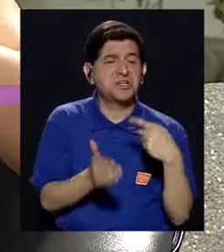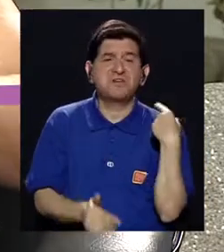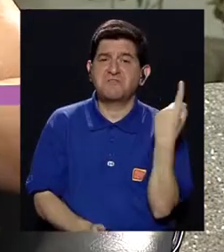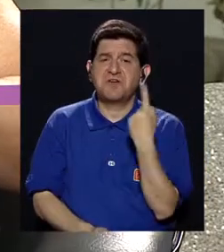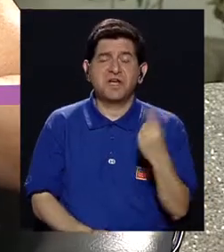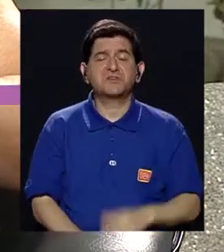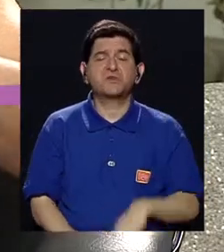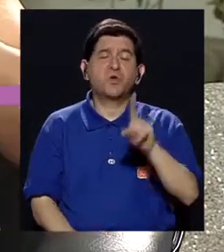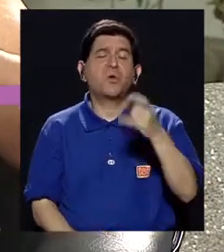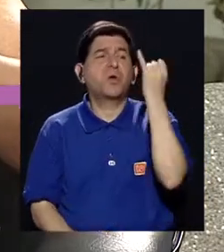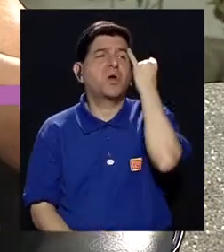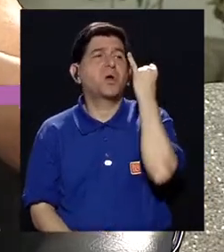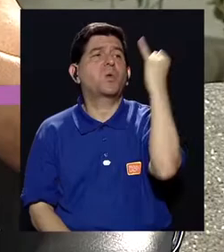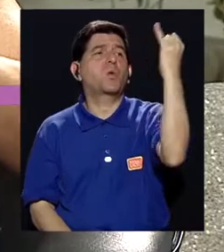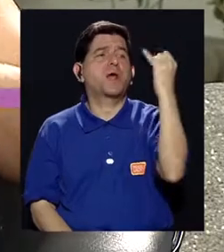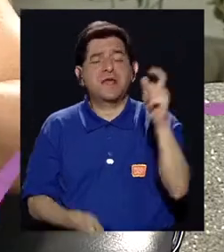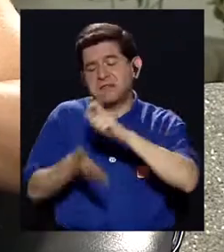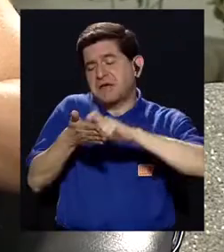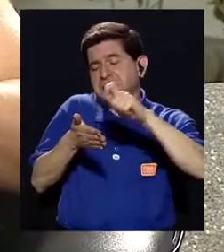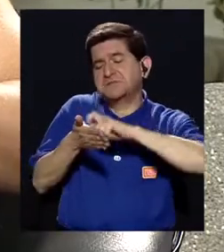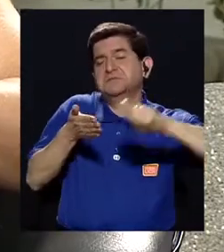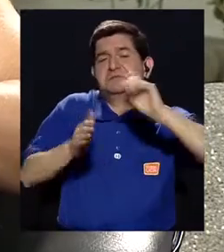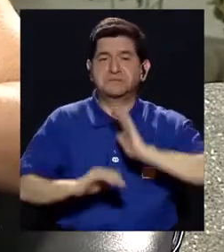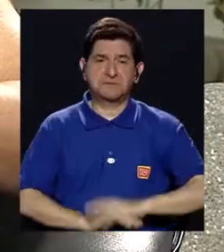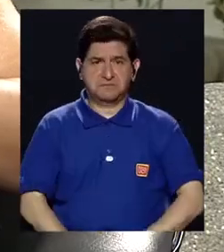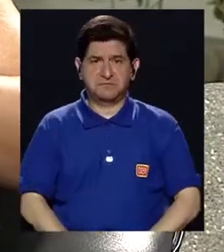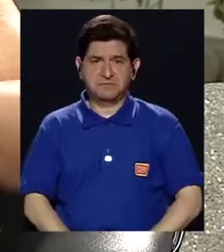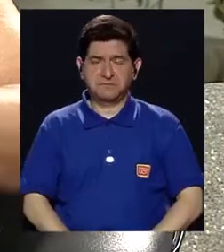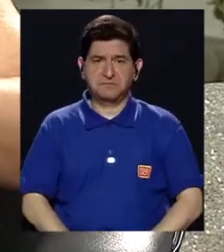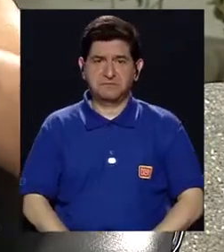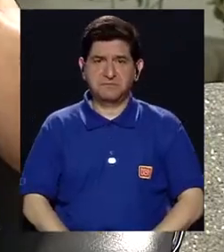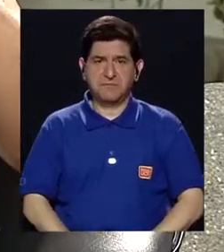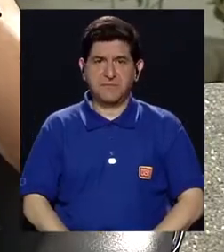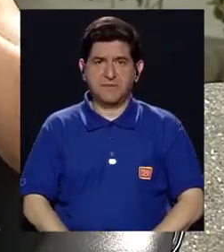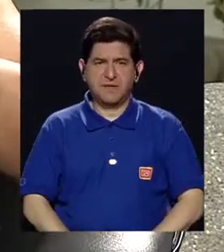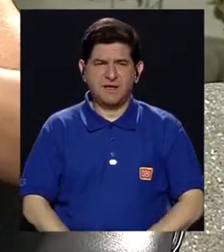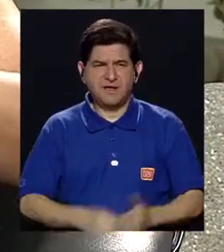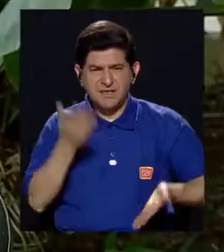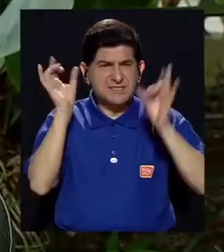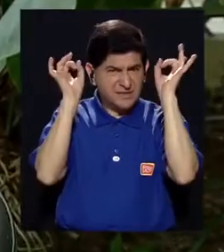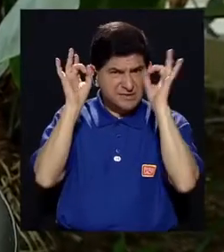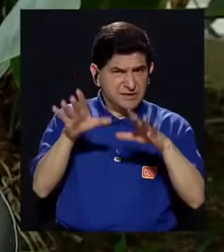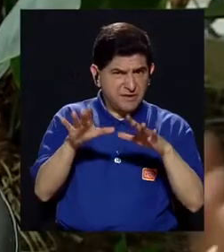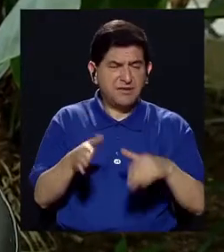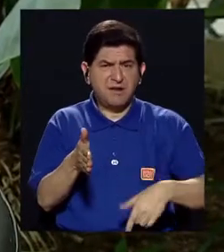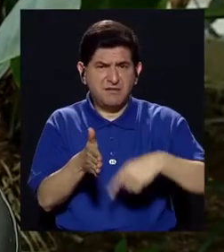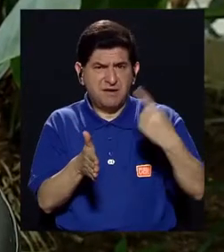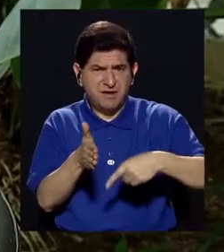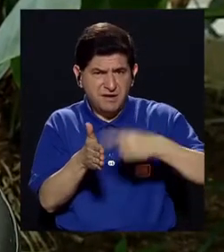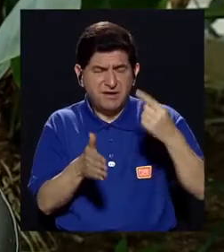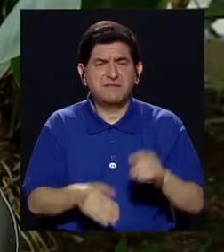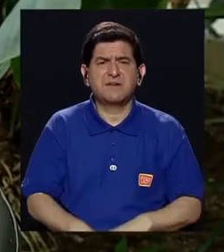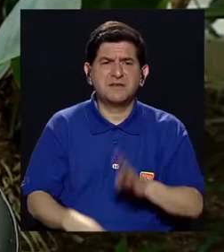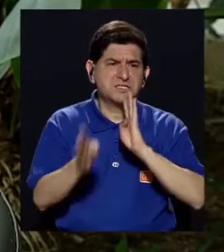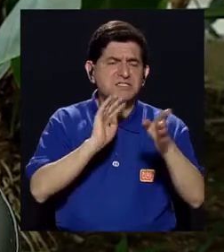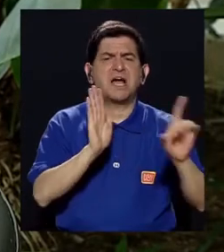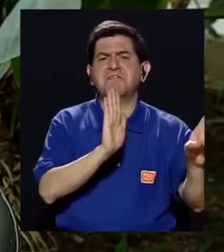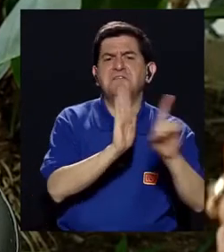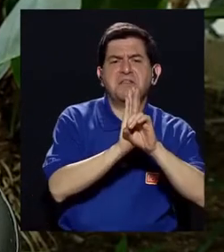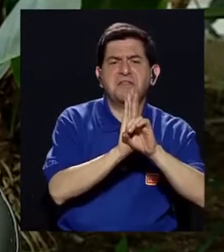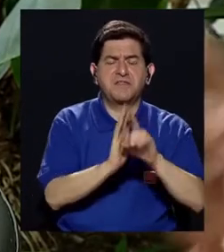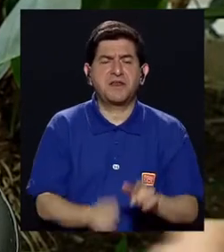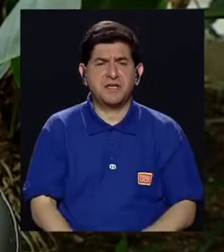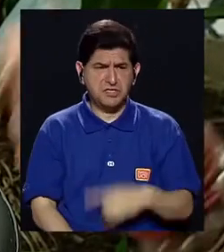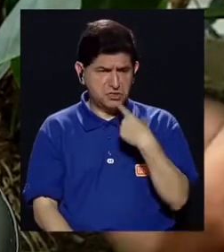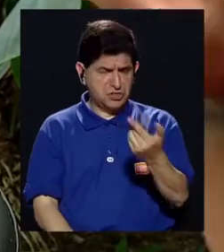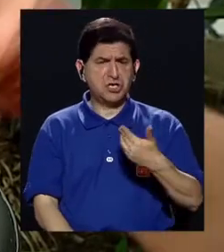en una aspiración o en un enunciado, ¿verdad? Entonces, es medio perverso porque muchas veces se habla de los derechos y